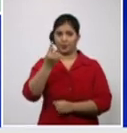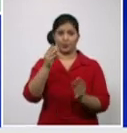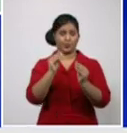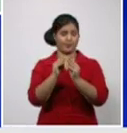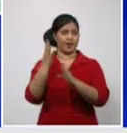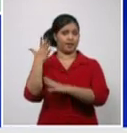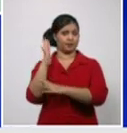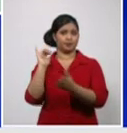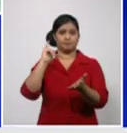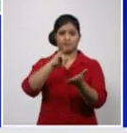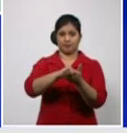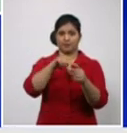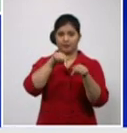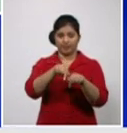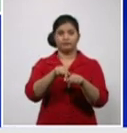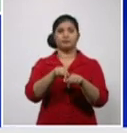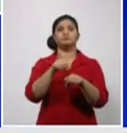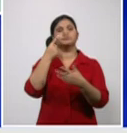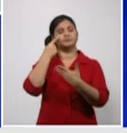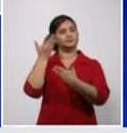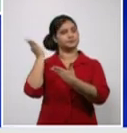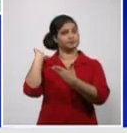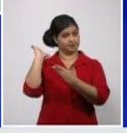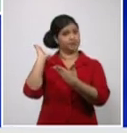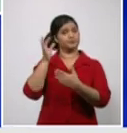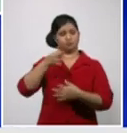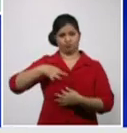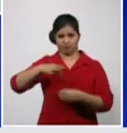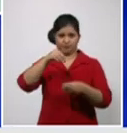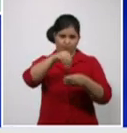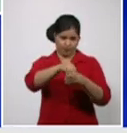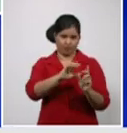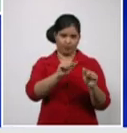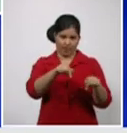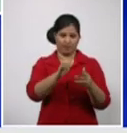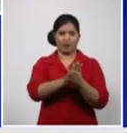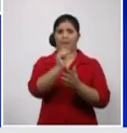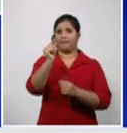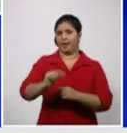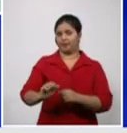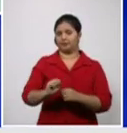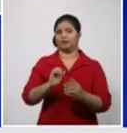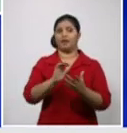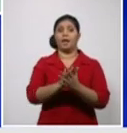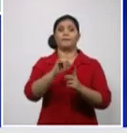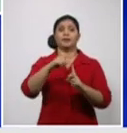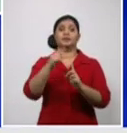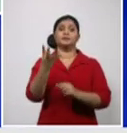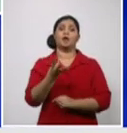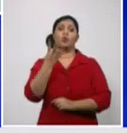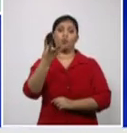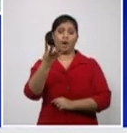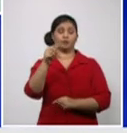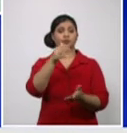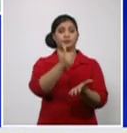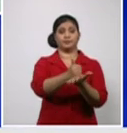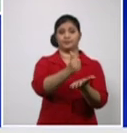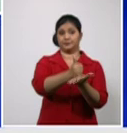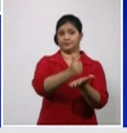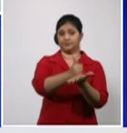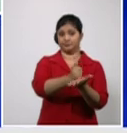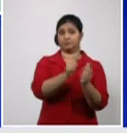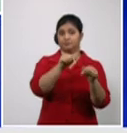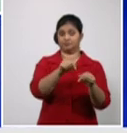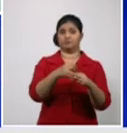de Santa Cruz del Norte, Matanzas, los 4 diagnosticados son de Matanzas y Cárdenas,